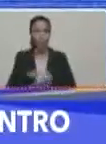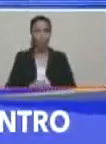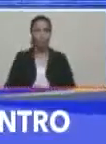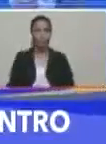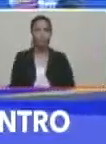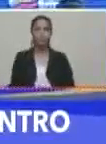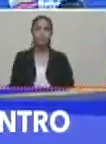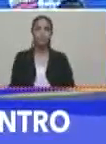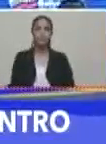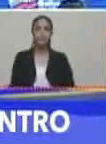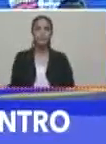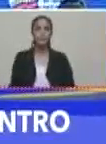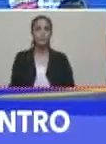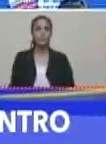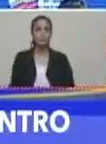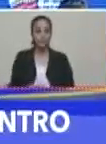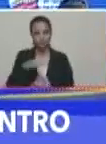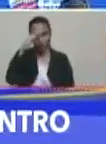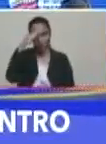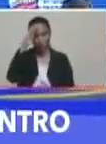de Cuba.